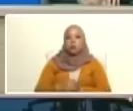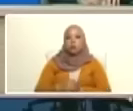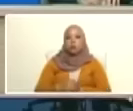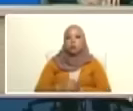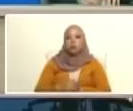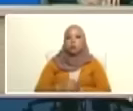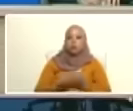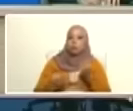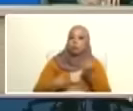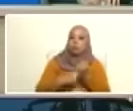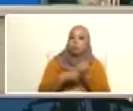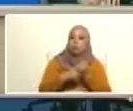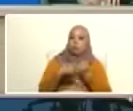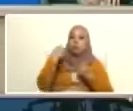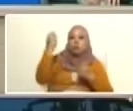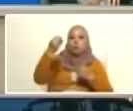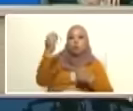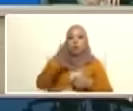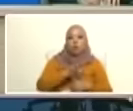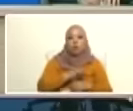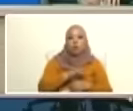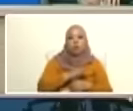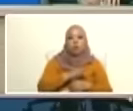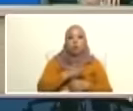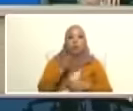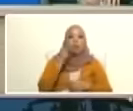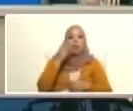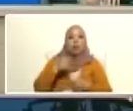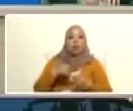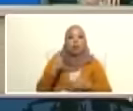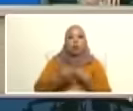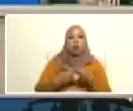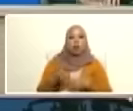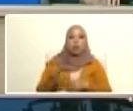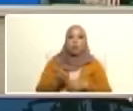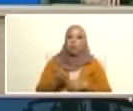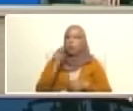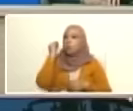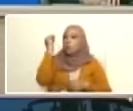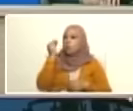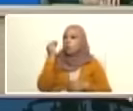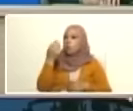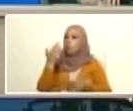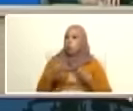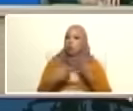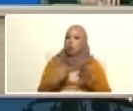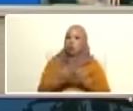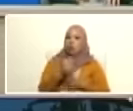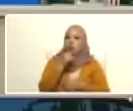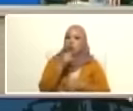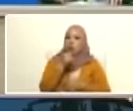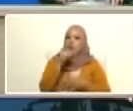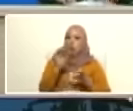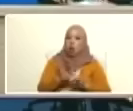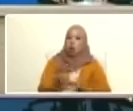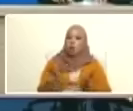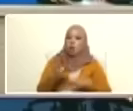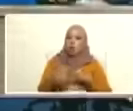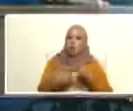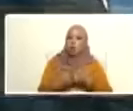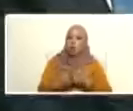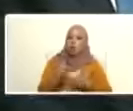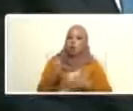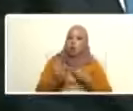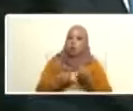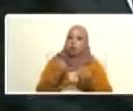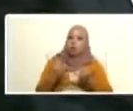Construida por pensamiento propio. Made in Venezuela. Esto no es pensamiento prestado. Nada de lo que hemos hecho y estamos